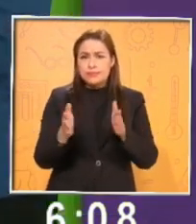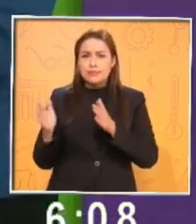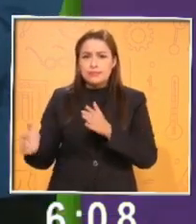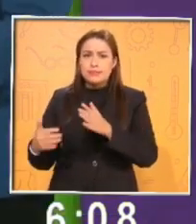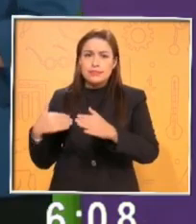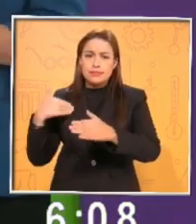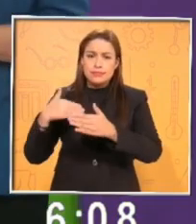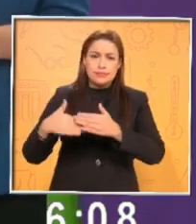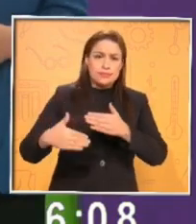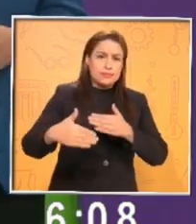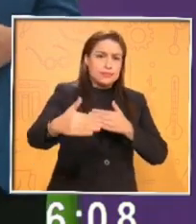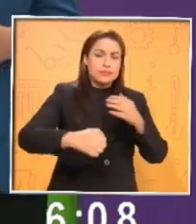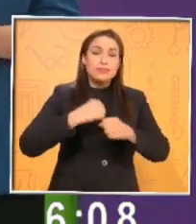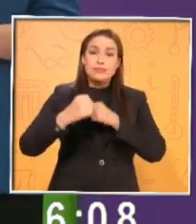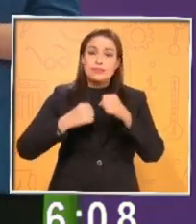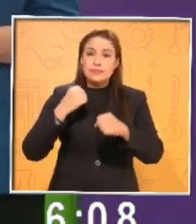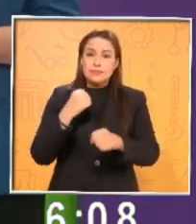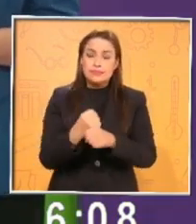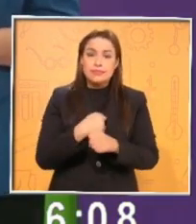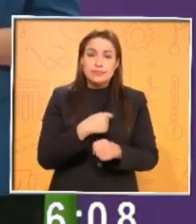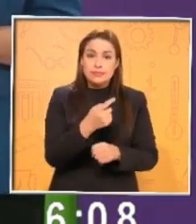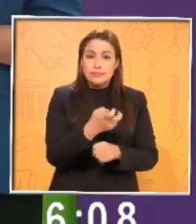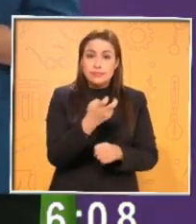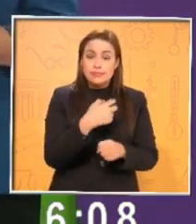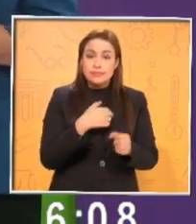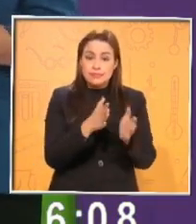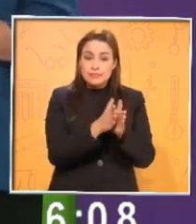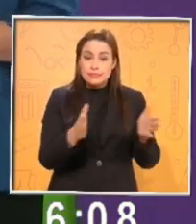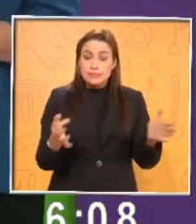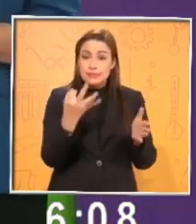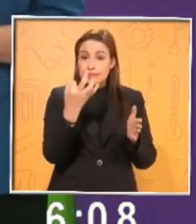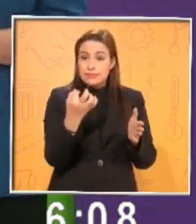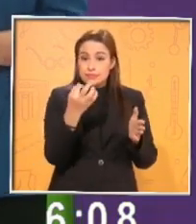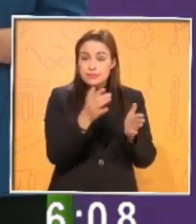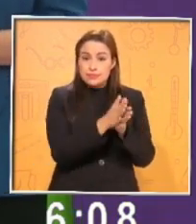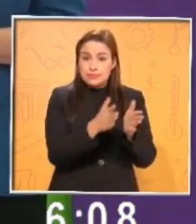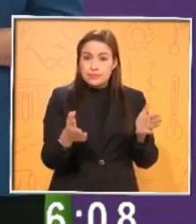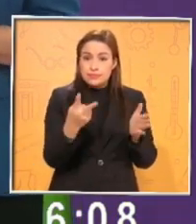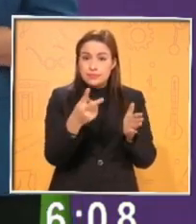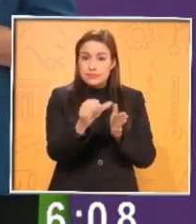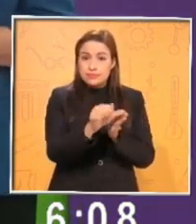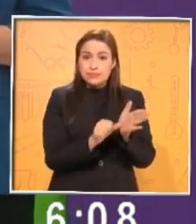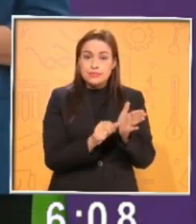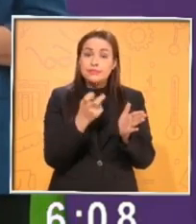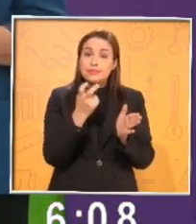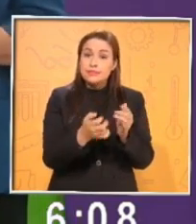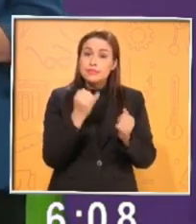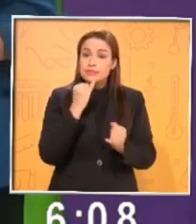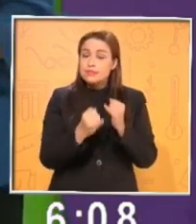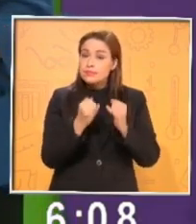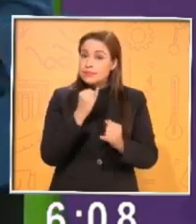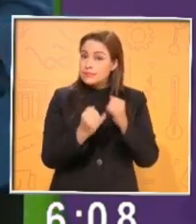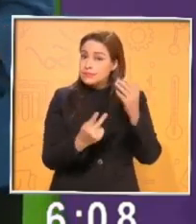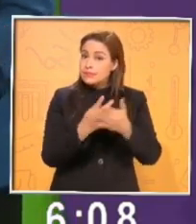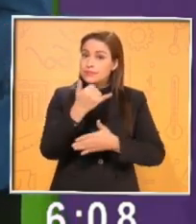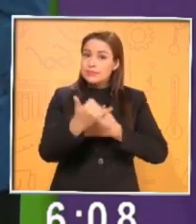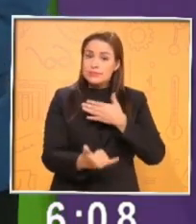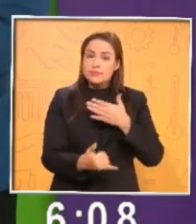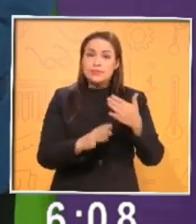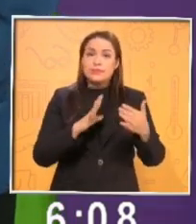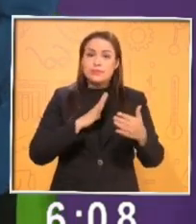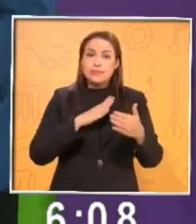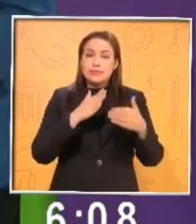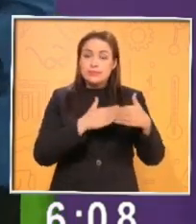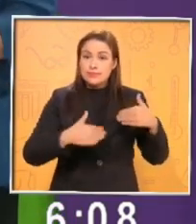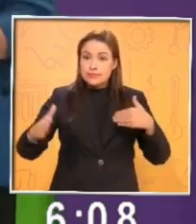El proyecto 14 pertenece al tercer trimestre y es precisamente el último proyecto del ciclo escolar. Por lo tanto,